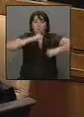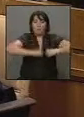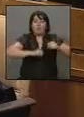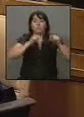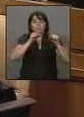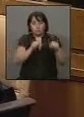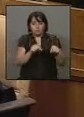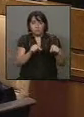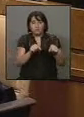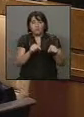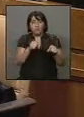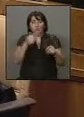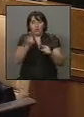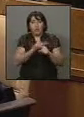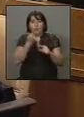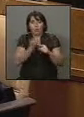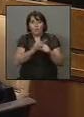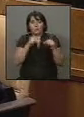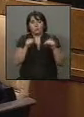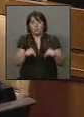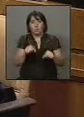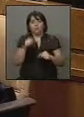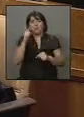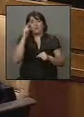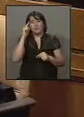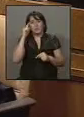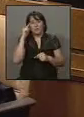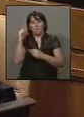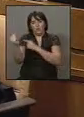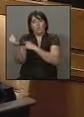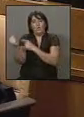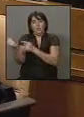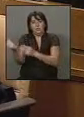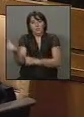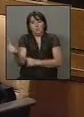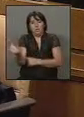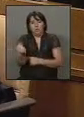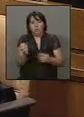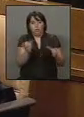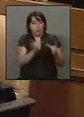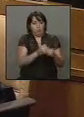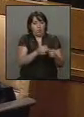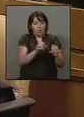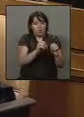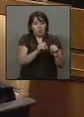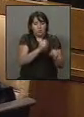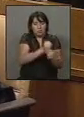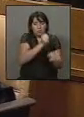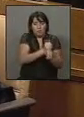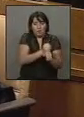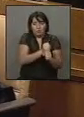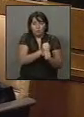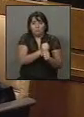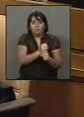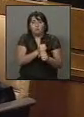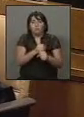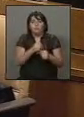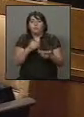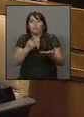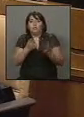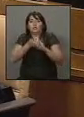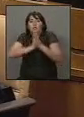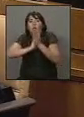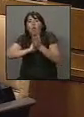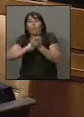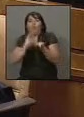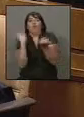de lo que estamos conversando, pensar en que el fortalecimiento del actor sindical transgrede ese principio es exactamente todo